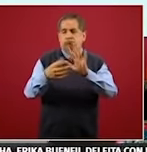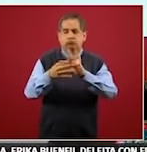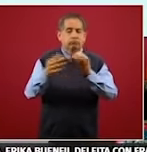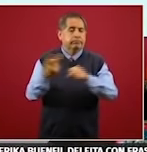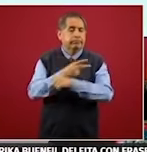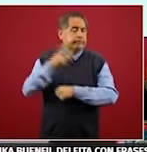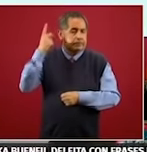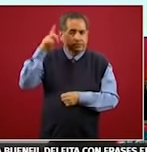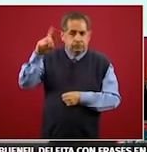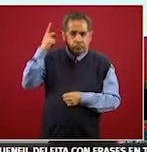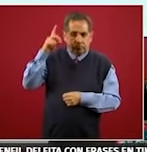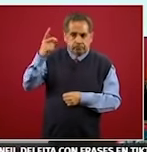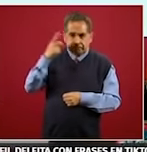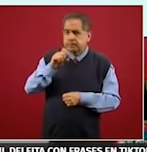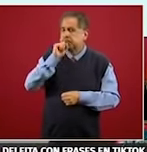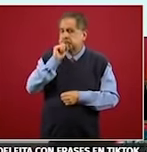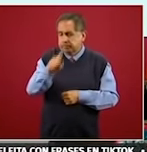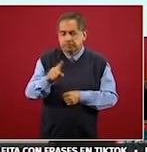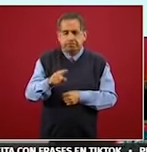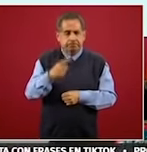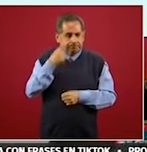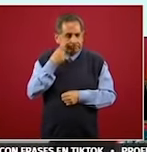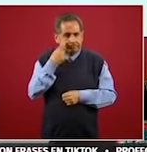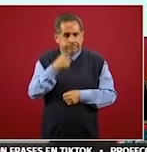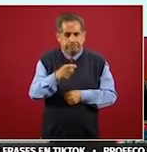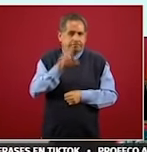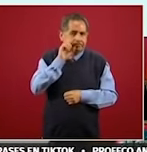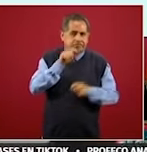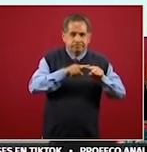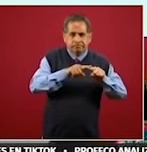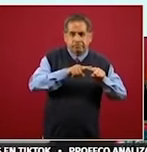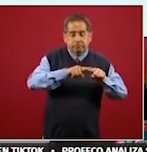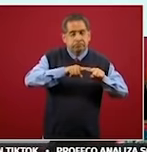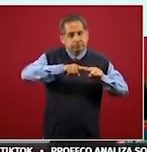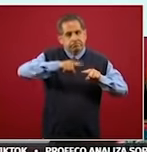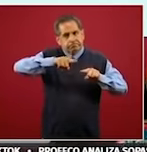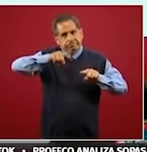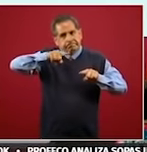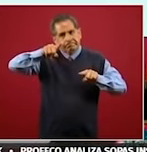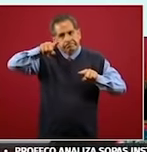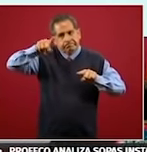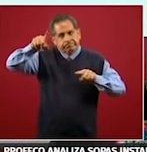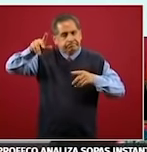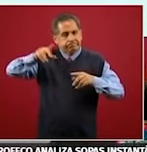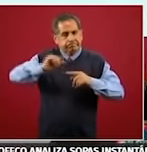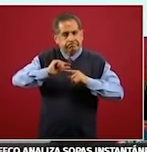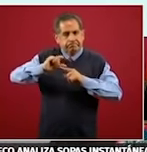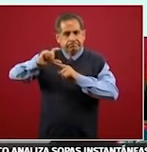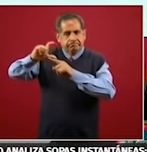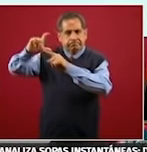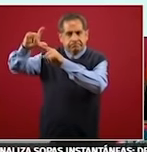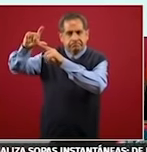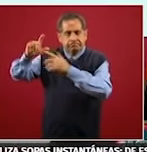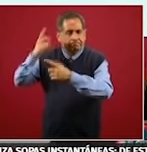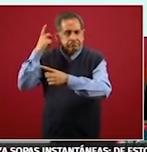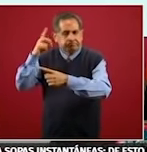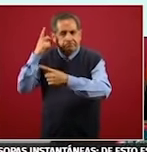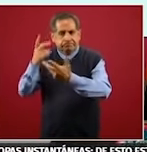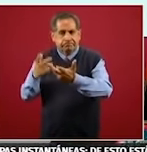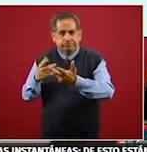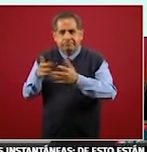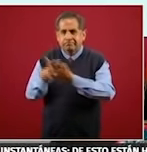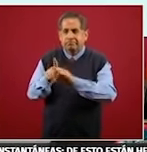de Durango, nuevamente la positividad en la línea anaranjada, se lee en el eje del lado derecho y